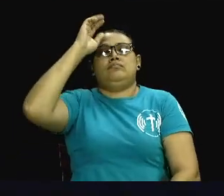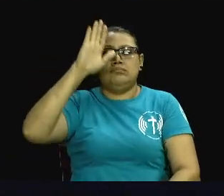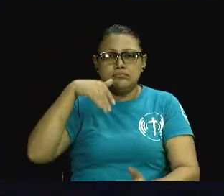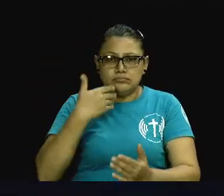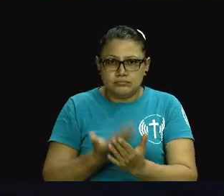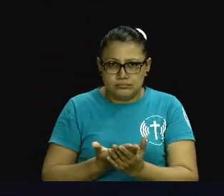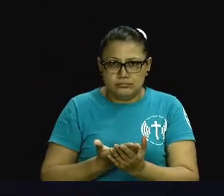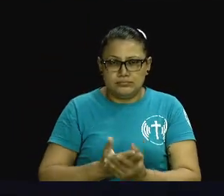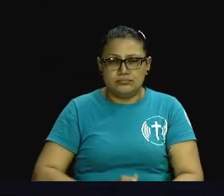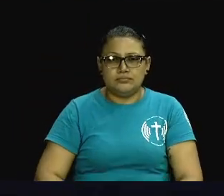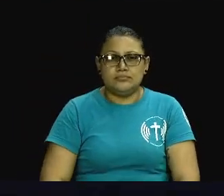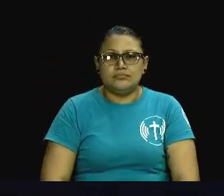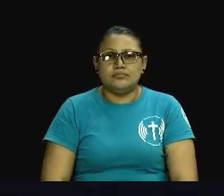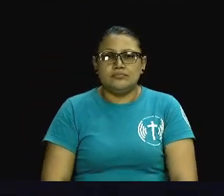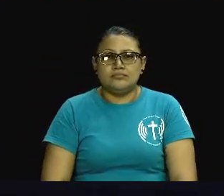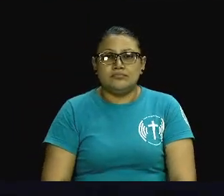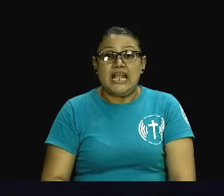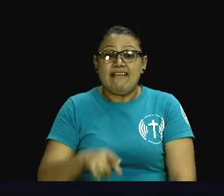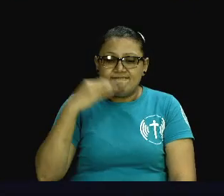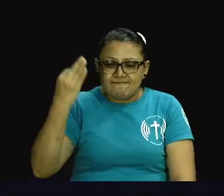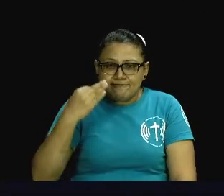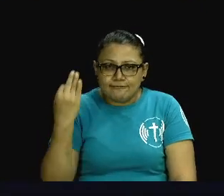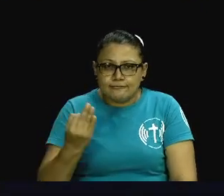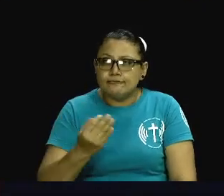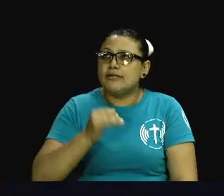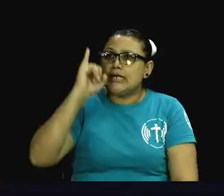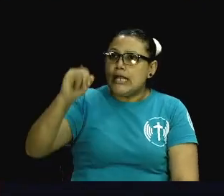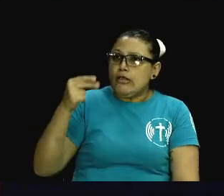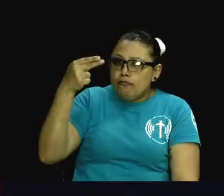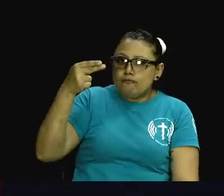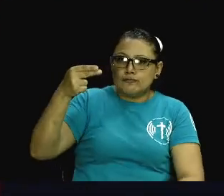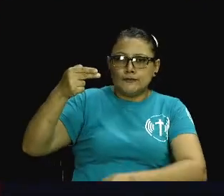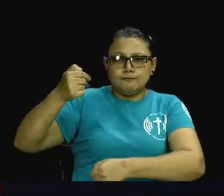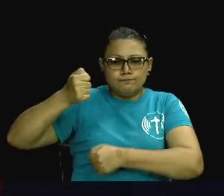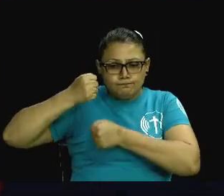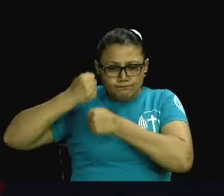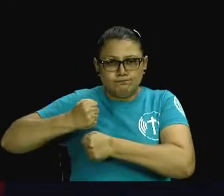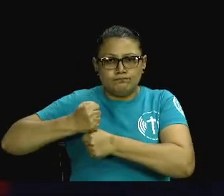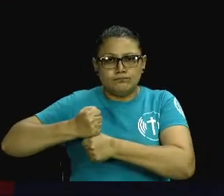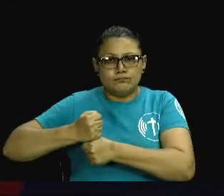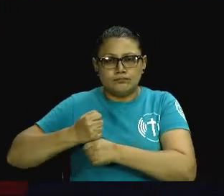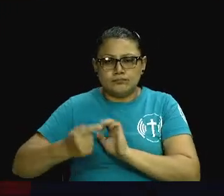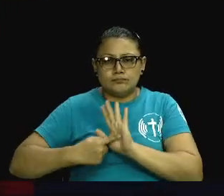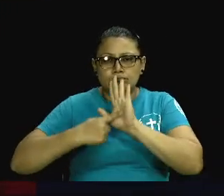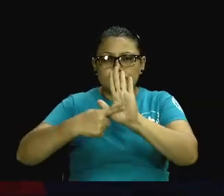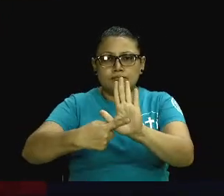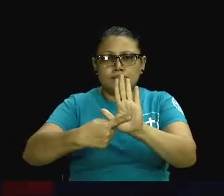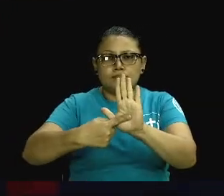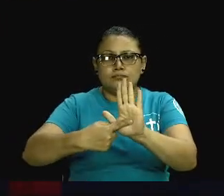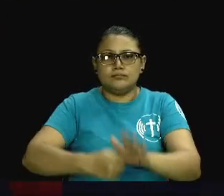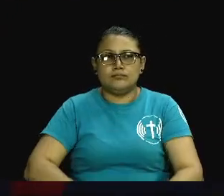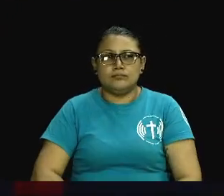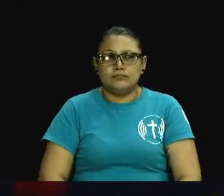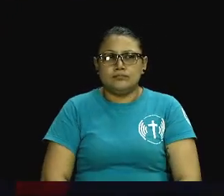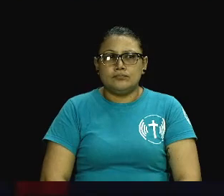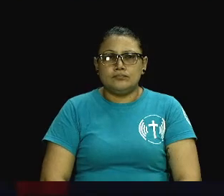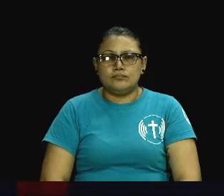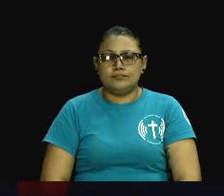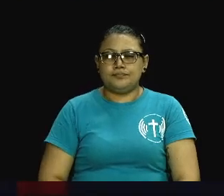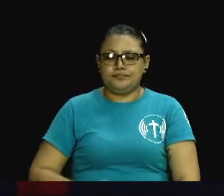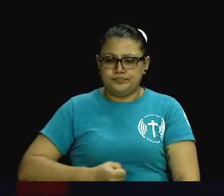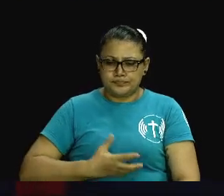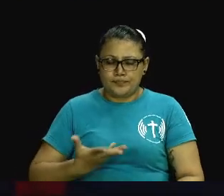que los rodeaban estaba en jehová de los ejércitos y desprecio porque dijo a mi mente antes de